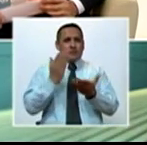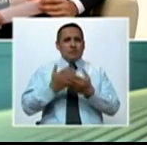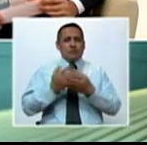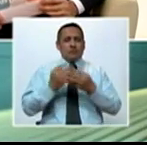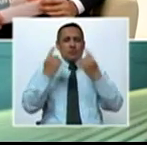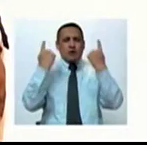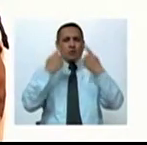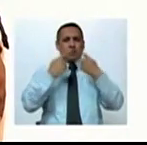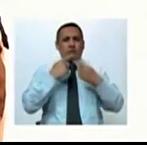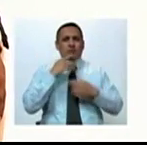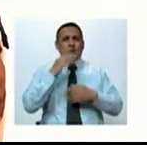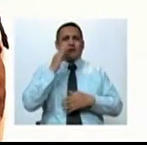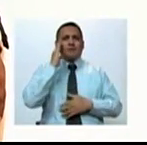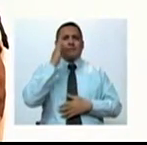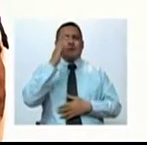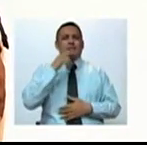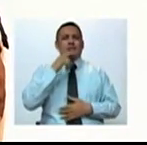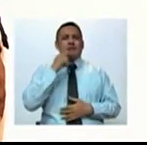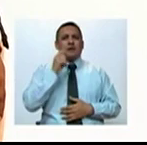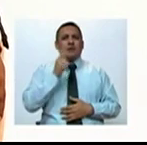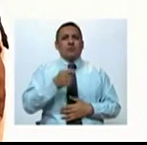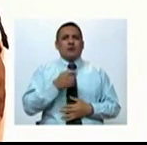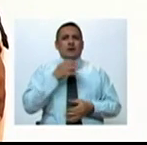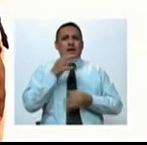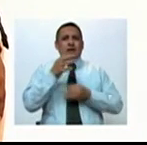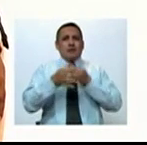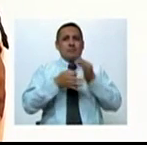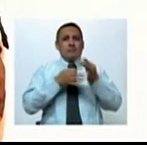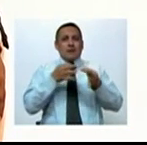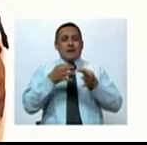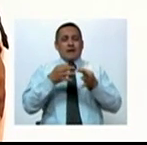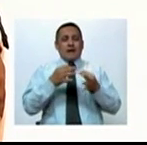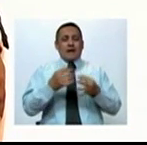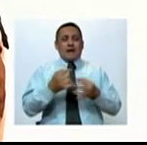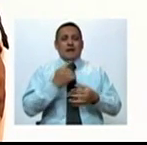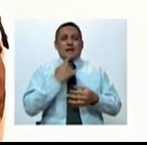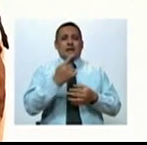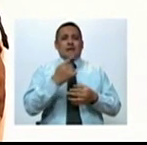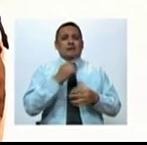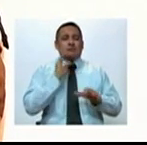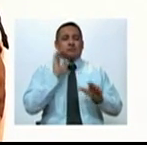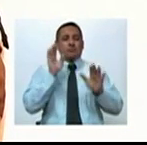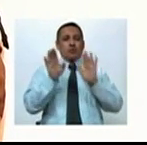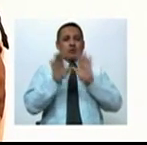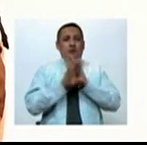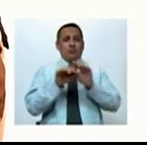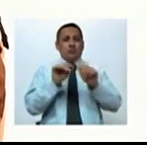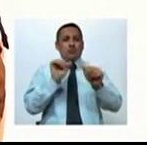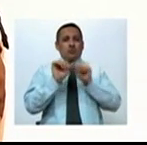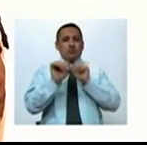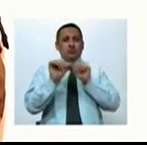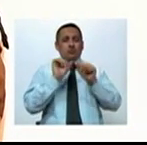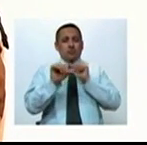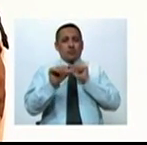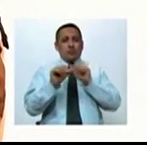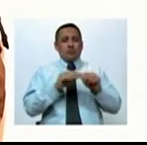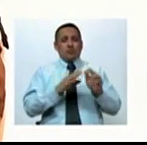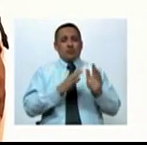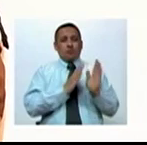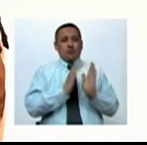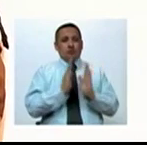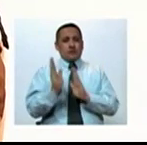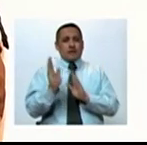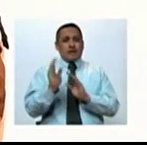una decisión de los jueces. Los jueces lo que dicen es que ese artículo del